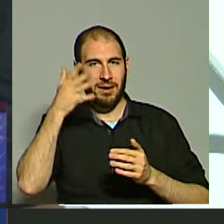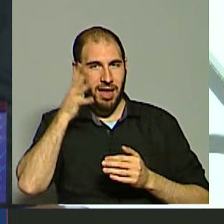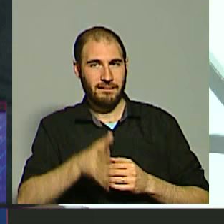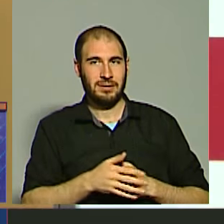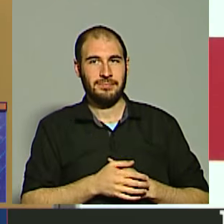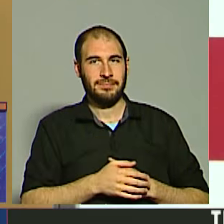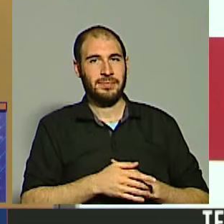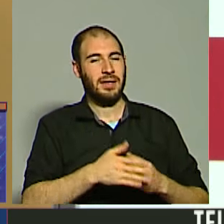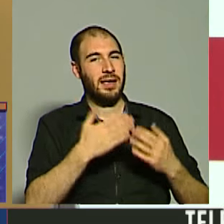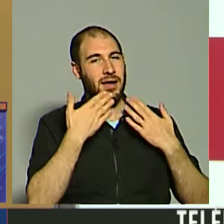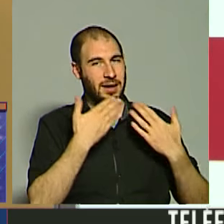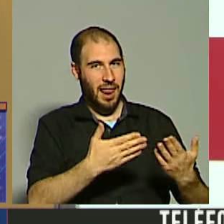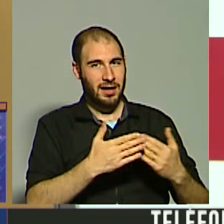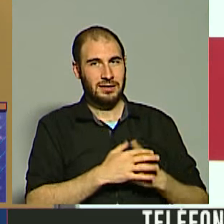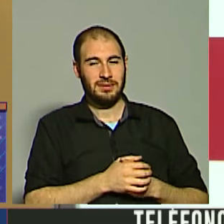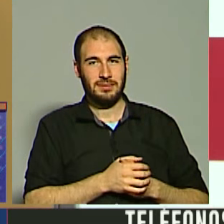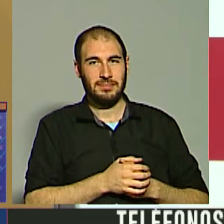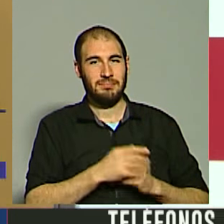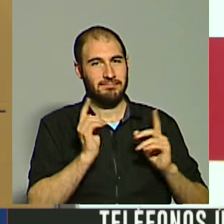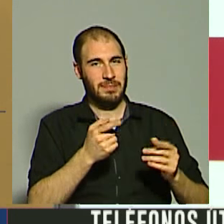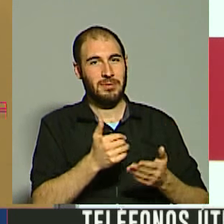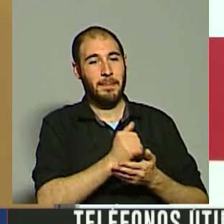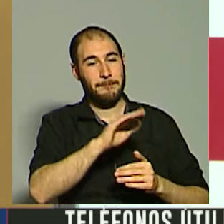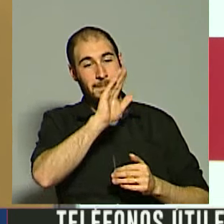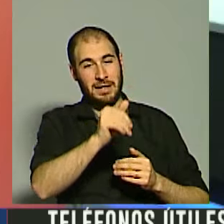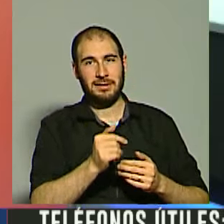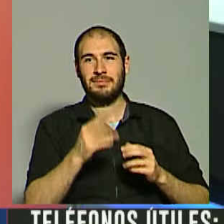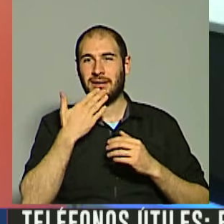importante. Bueno, José, muchísimas gracias. Como siempre, te esperamos el martes que viene. Gracias, hasta la semana que viene.